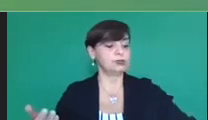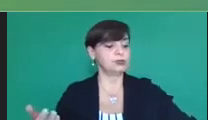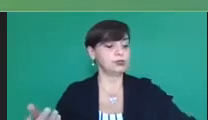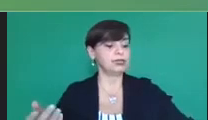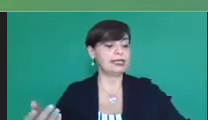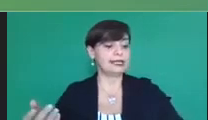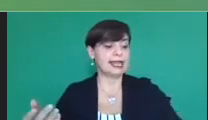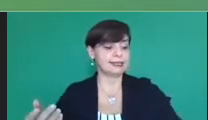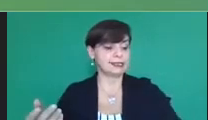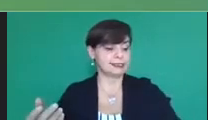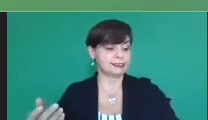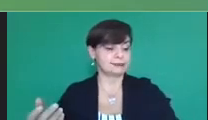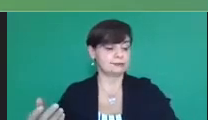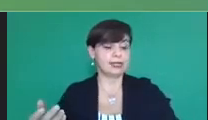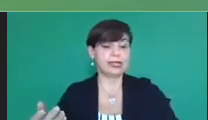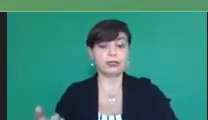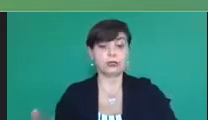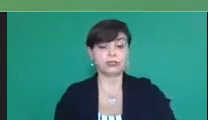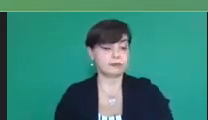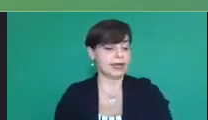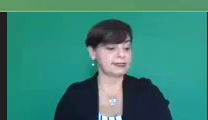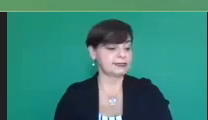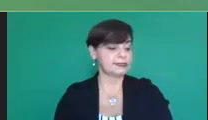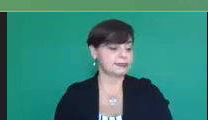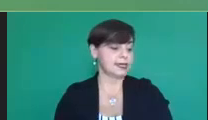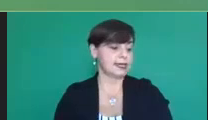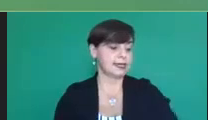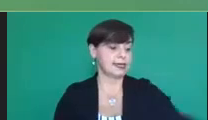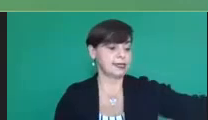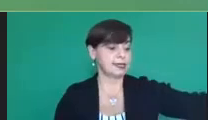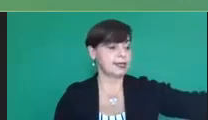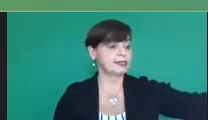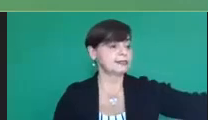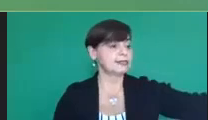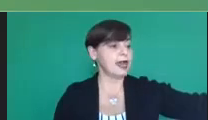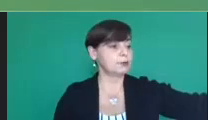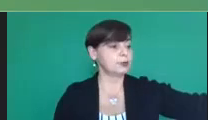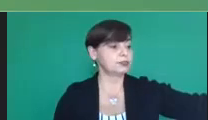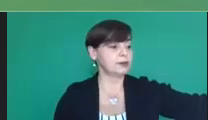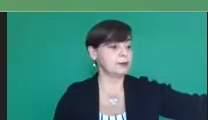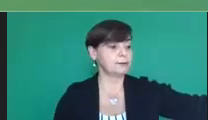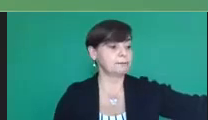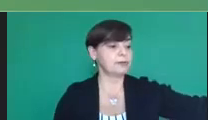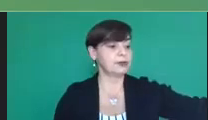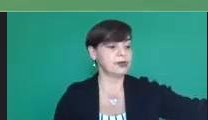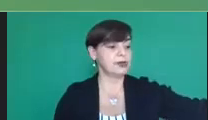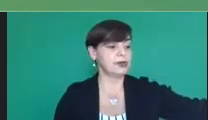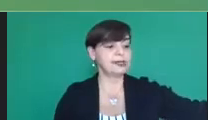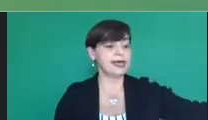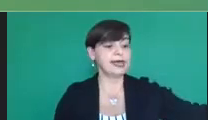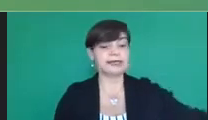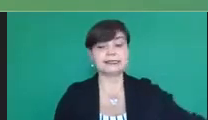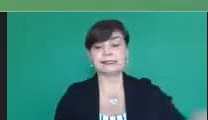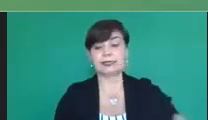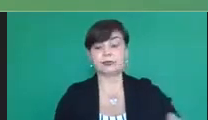estudios irlandeses. Eran los que más se aproximaban, pero en realidad